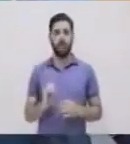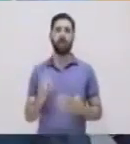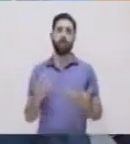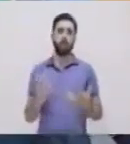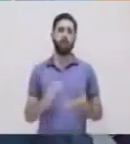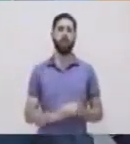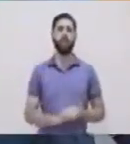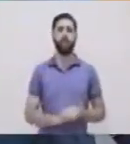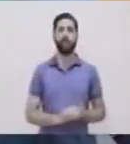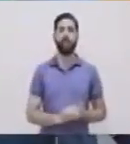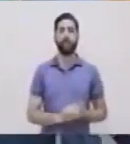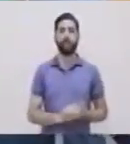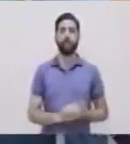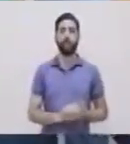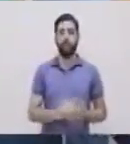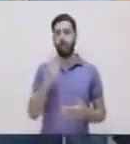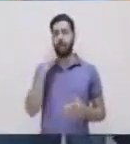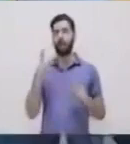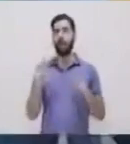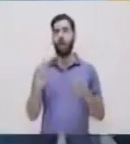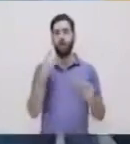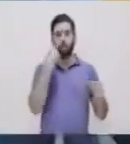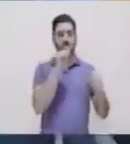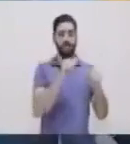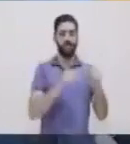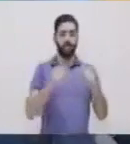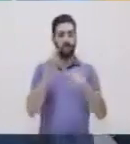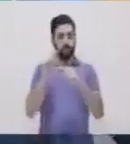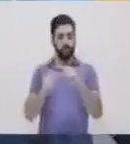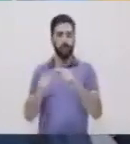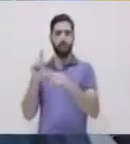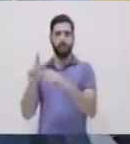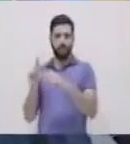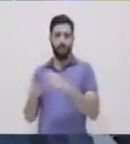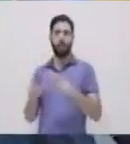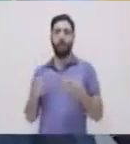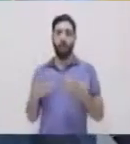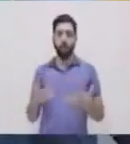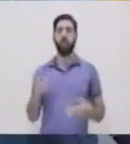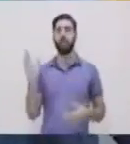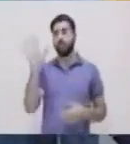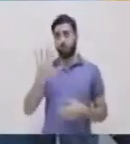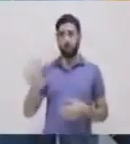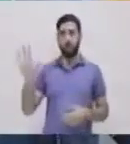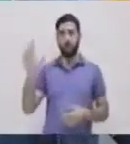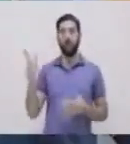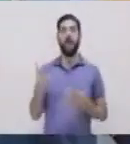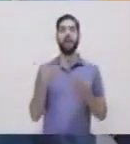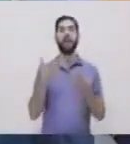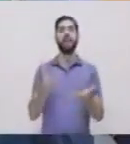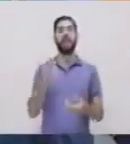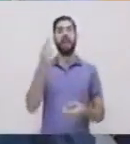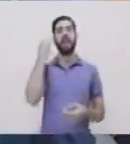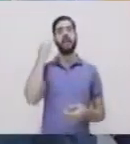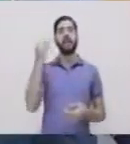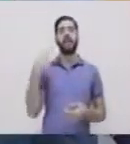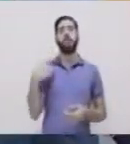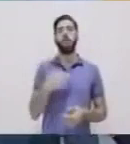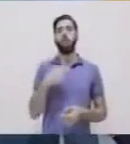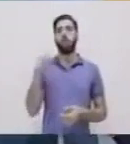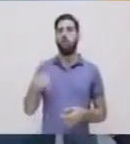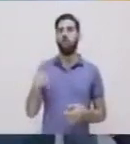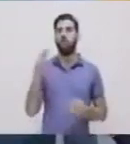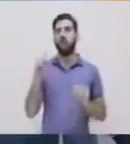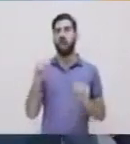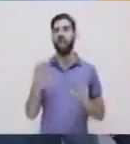dividido 4, deciles dividido 10 y percentiles dividido 100. Entonces, esto nos da como que una idea de qué estamos